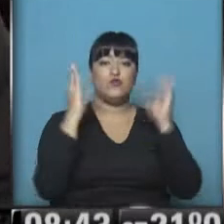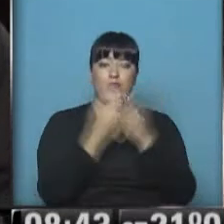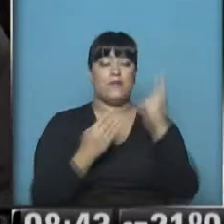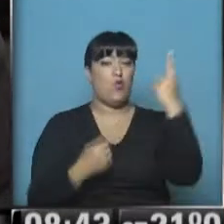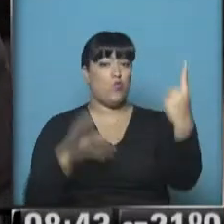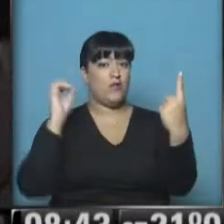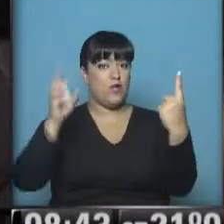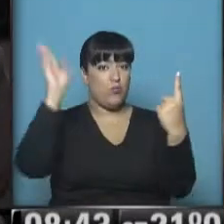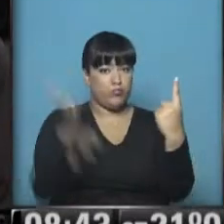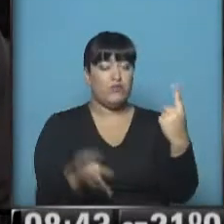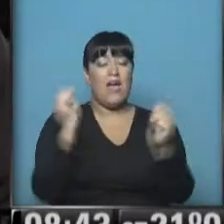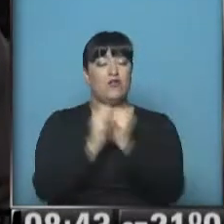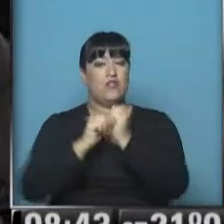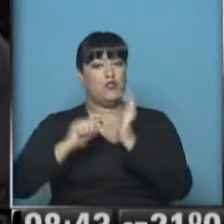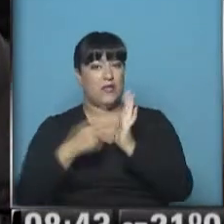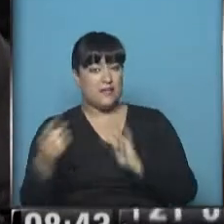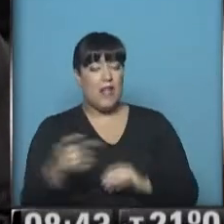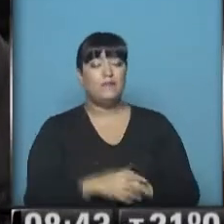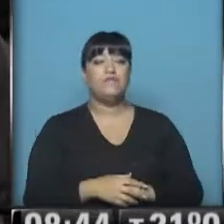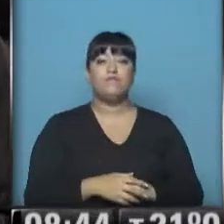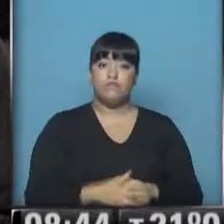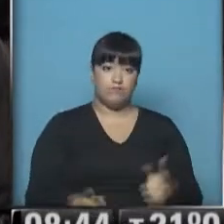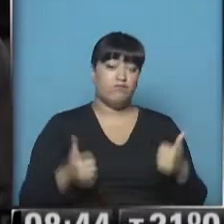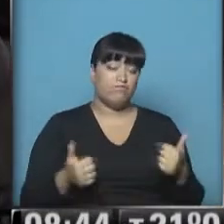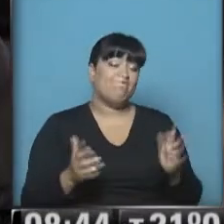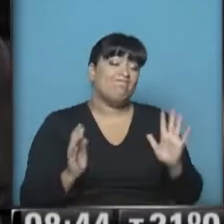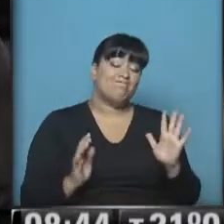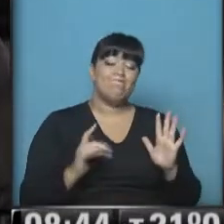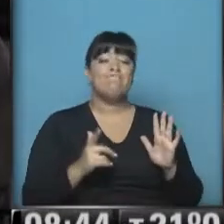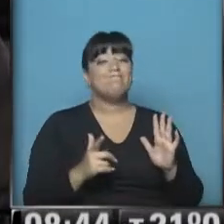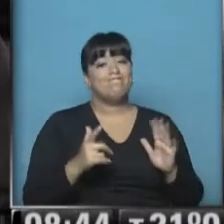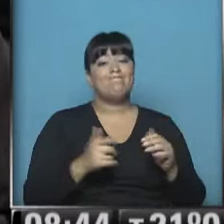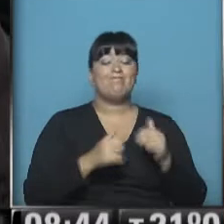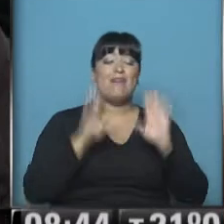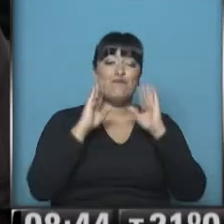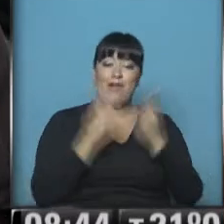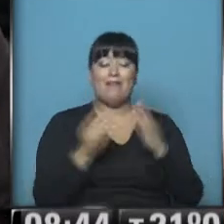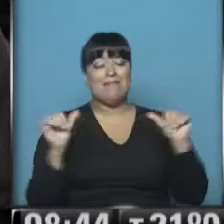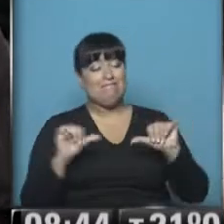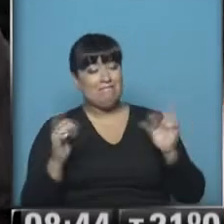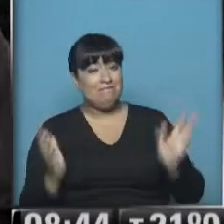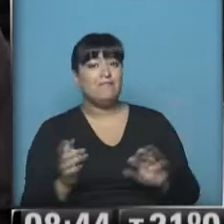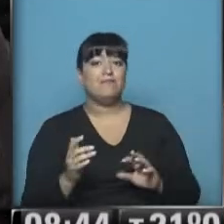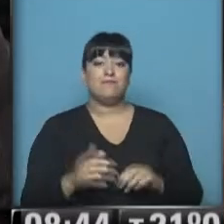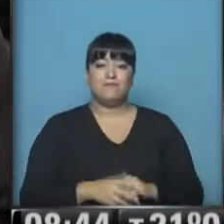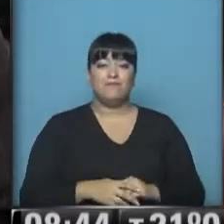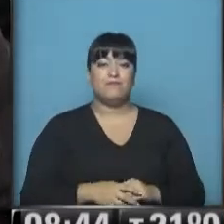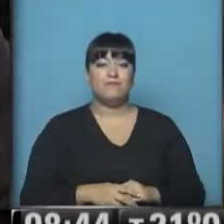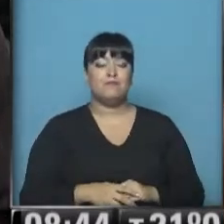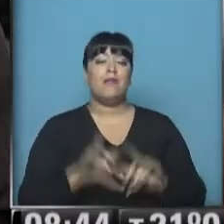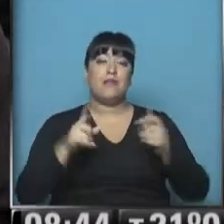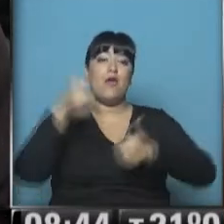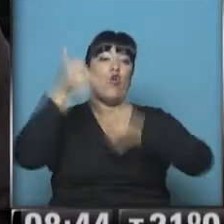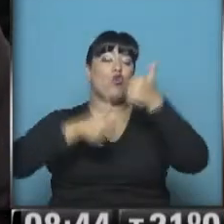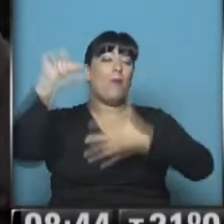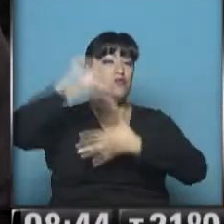1-0 a Rosario Central. Le sirve de poco porque está bastante lejos en el campeonato. Ya ha quedado en el camino en la Copa Sudamericana,